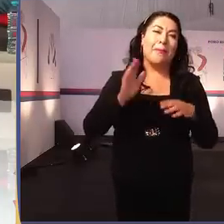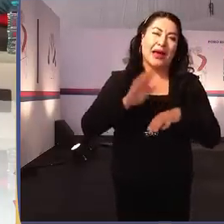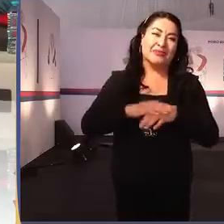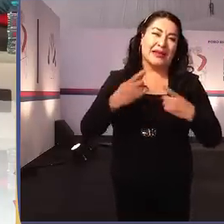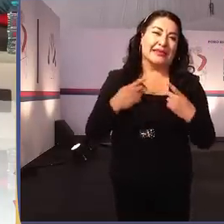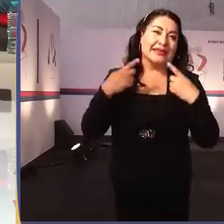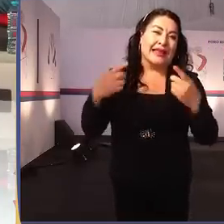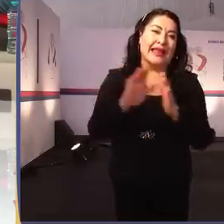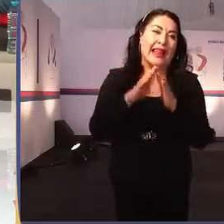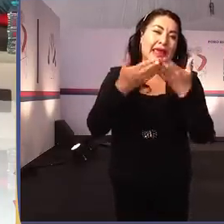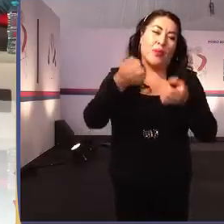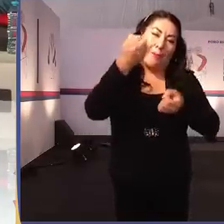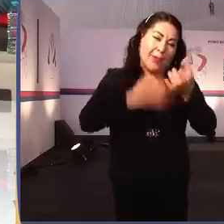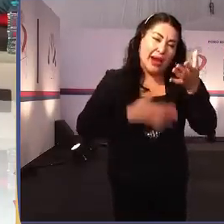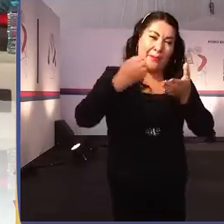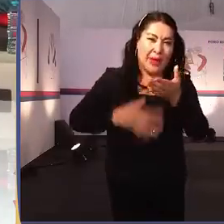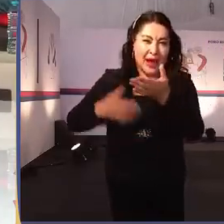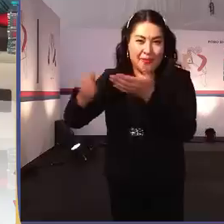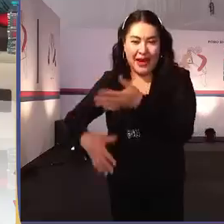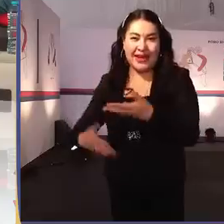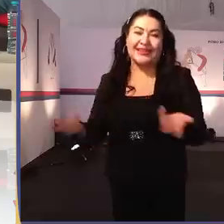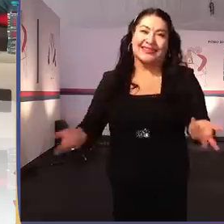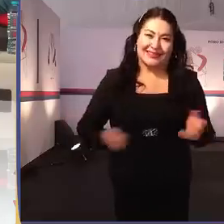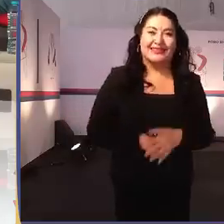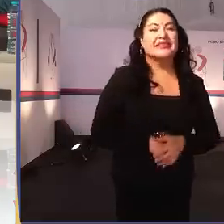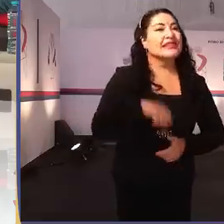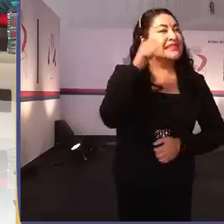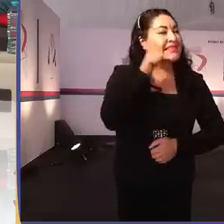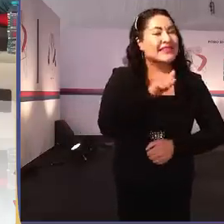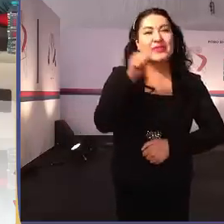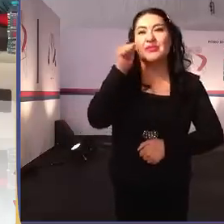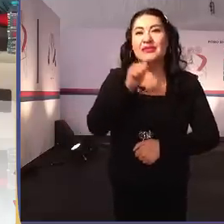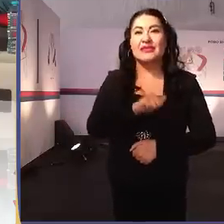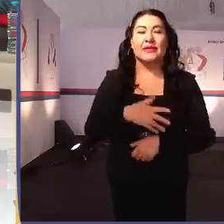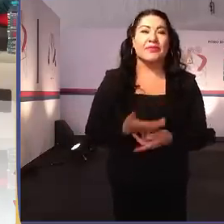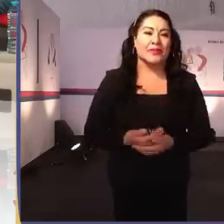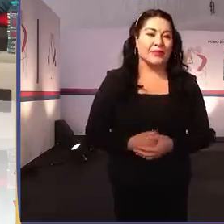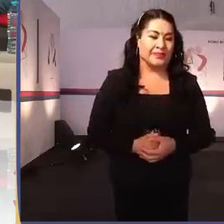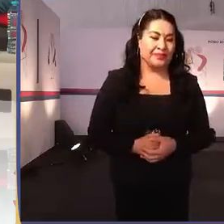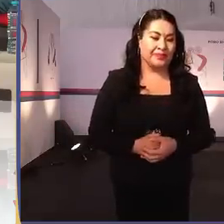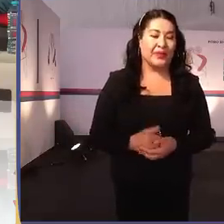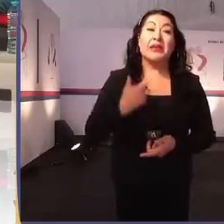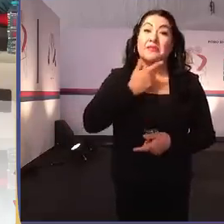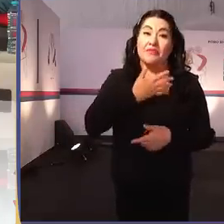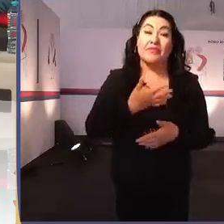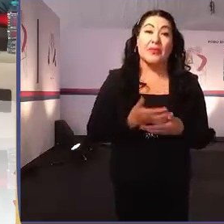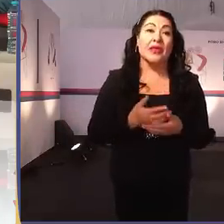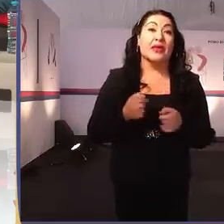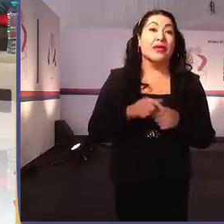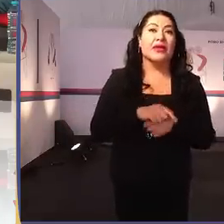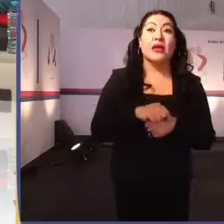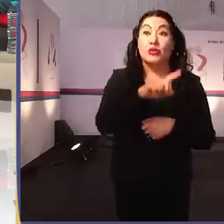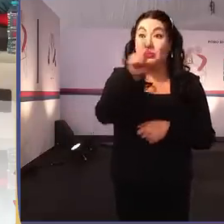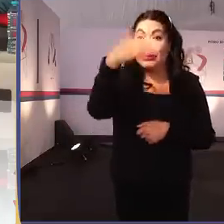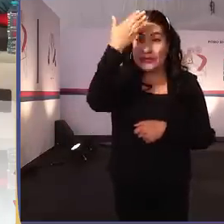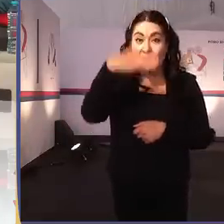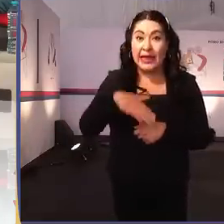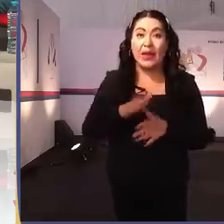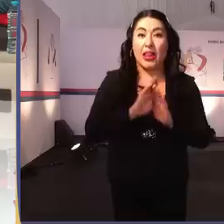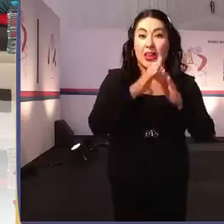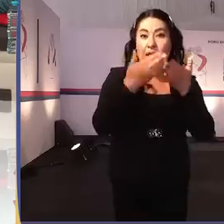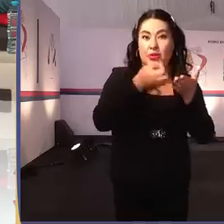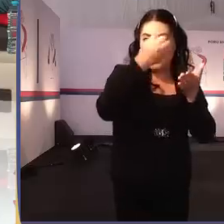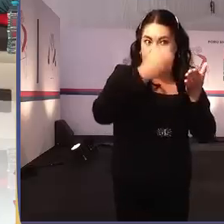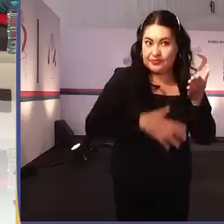Animar. A ver, entonces, sí. Invitarlos, que sí, formen es verdad, clubs de lectura, es que verdad, lleven el placer a otros. ¿Que va a haber descuentos